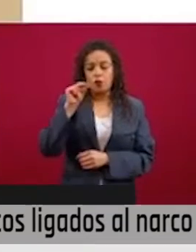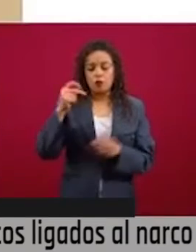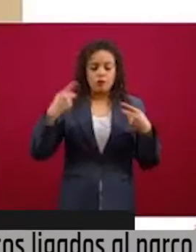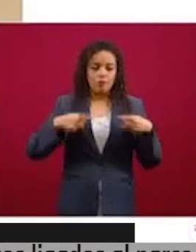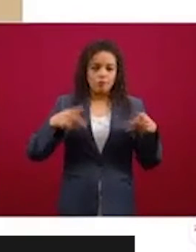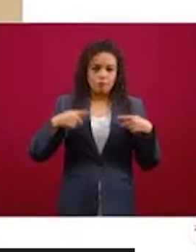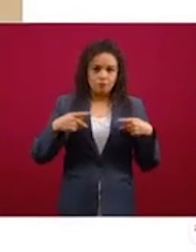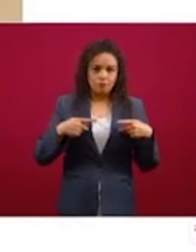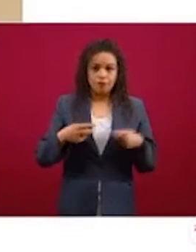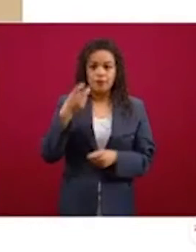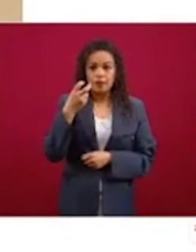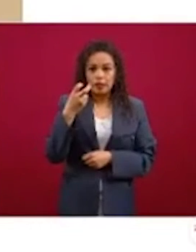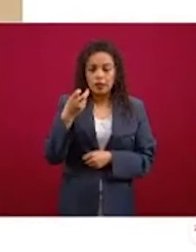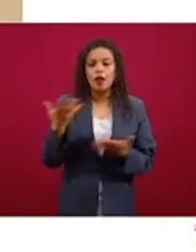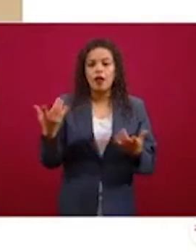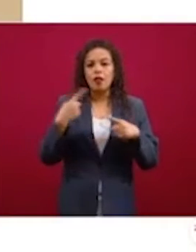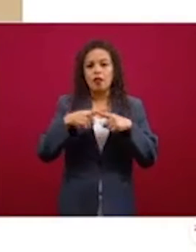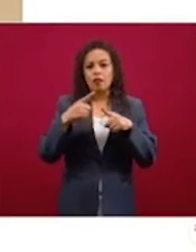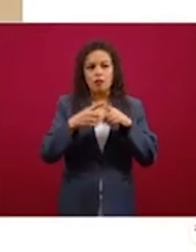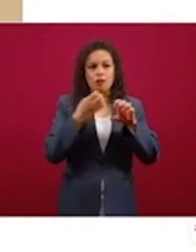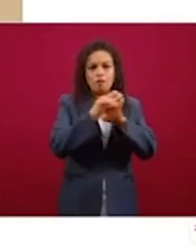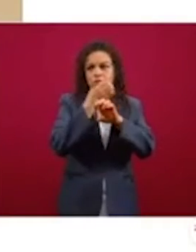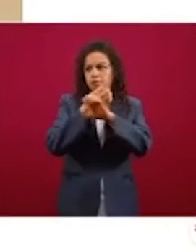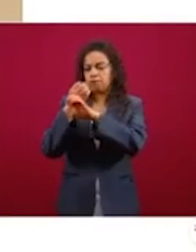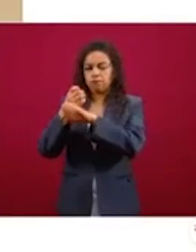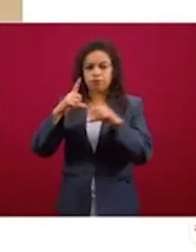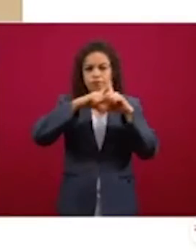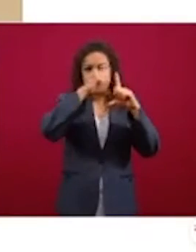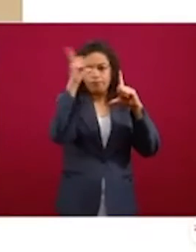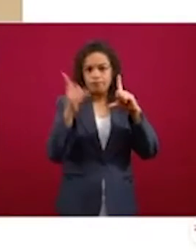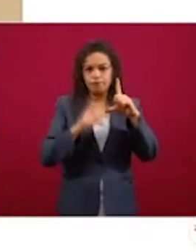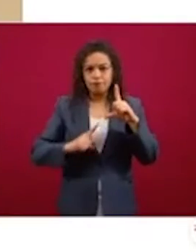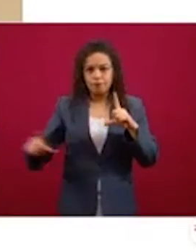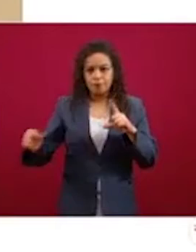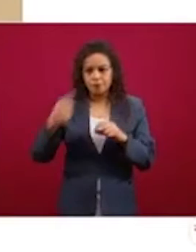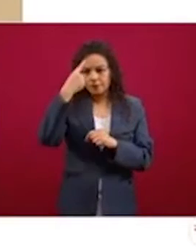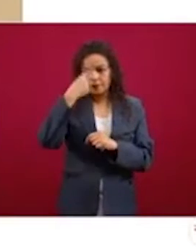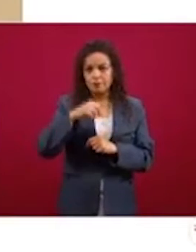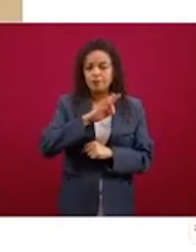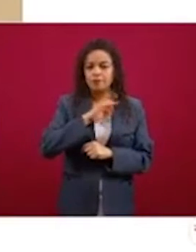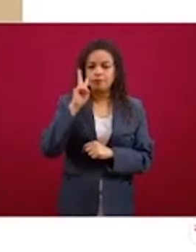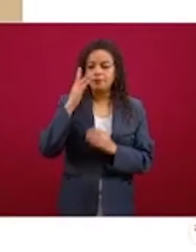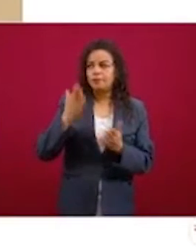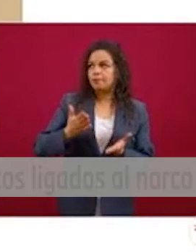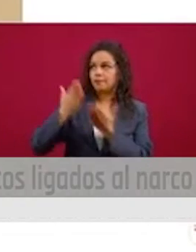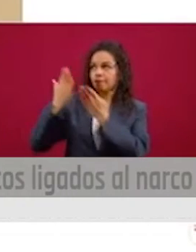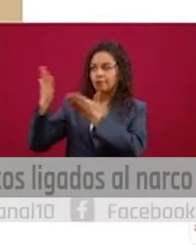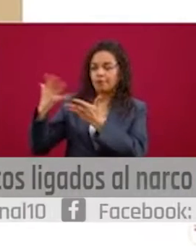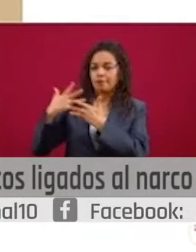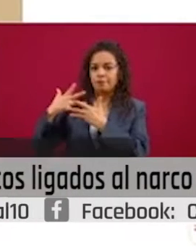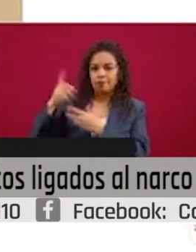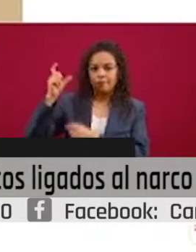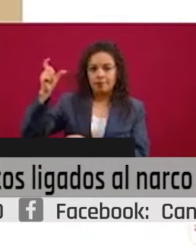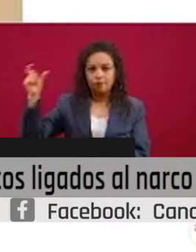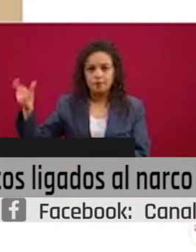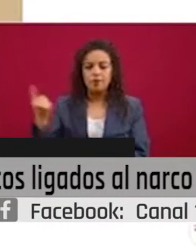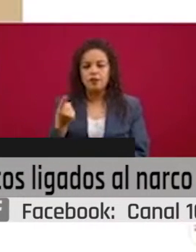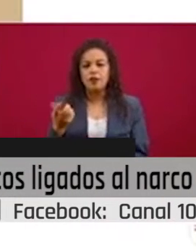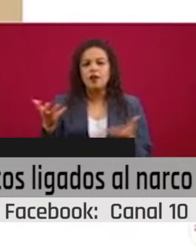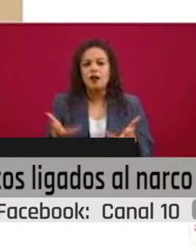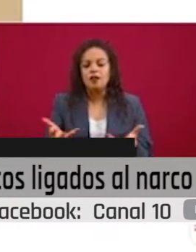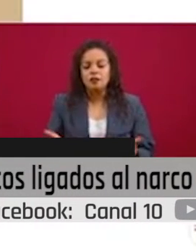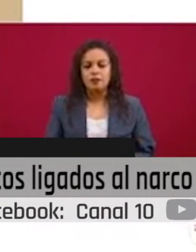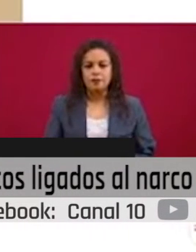de méxico durante su participación dentro de la conferencia matutina en el palacio nacional el funcionario público